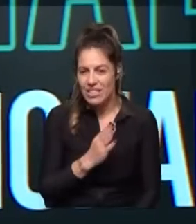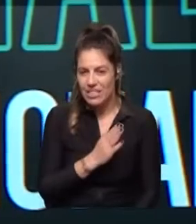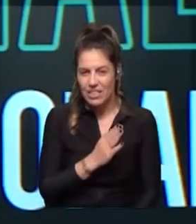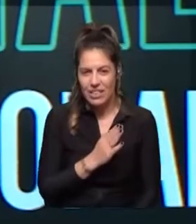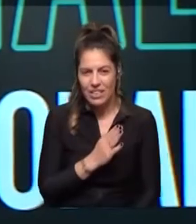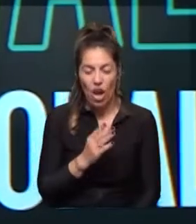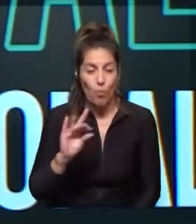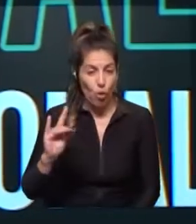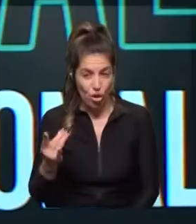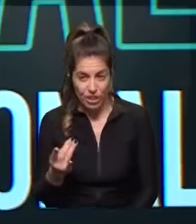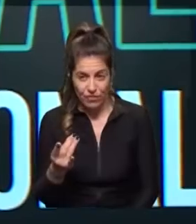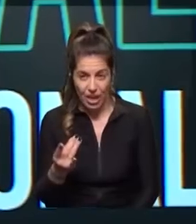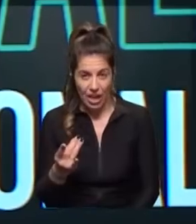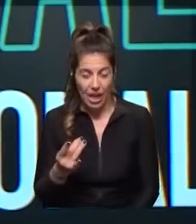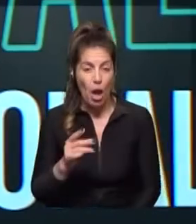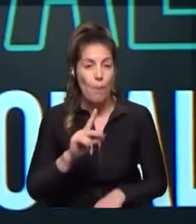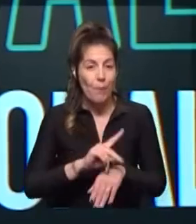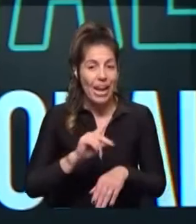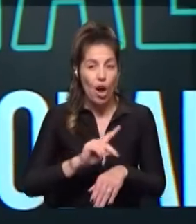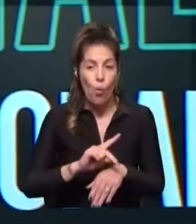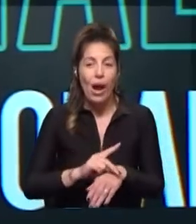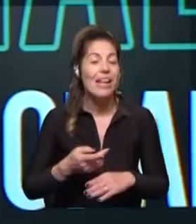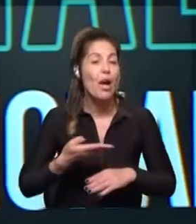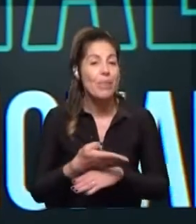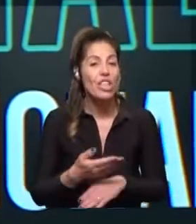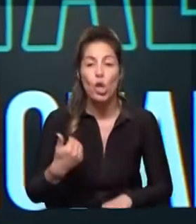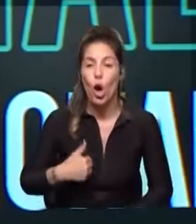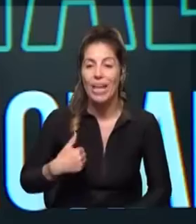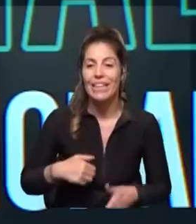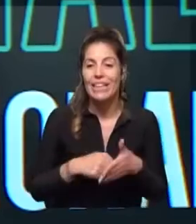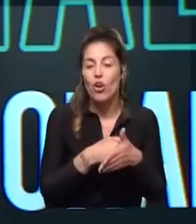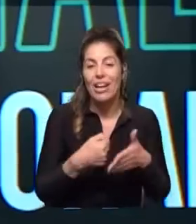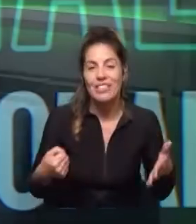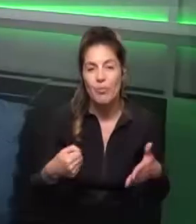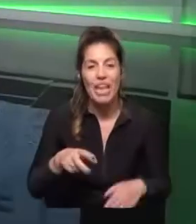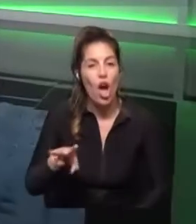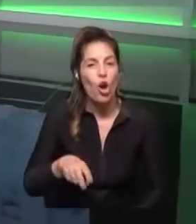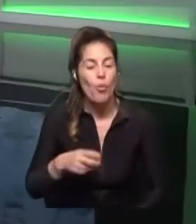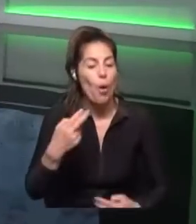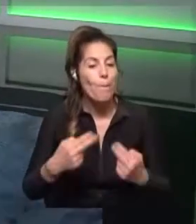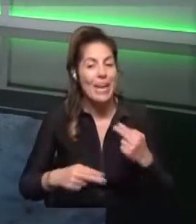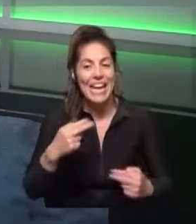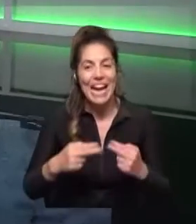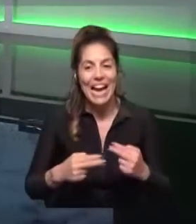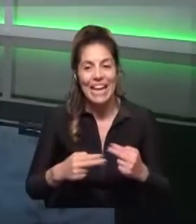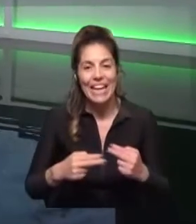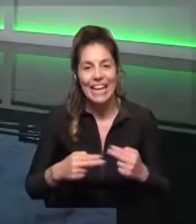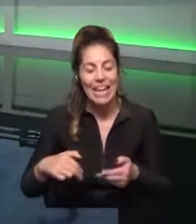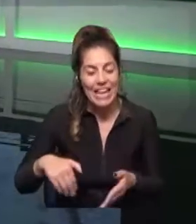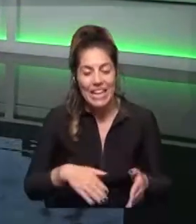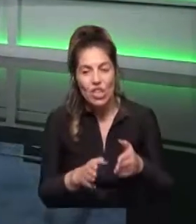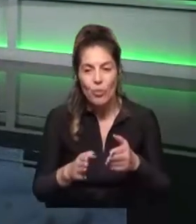Bolivia y Paraguay le han pedido a Argentina que suspenda el cobro de un peaje en la hidrovía